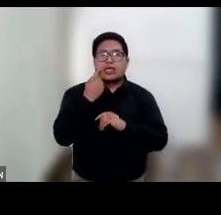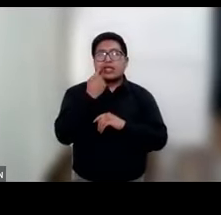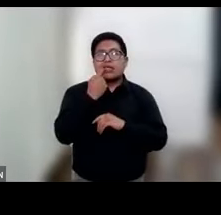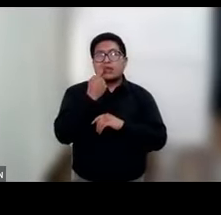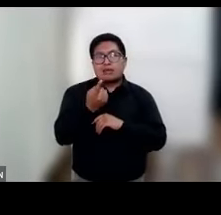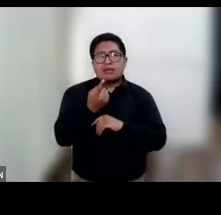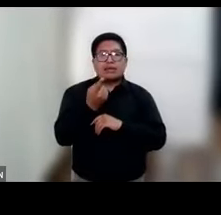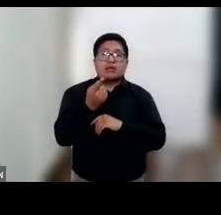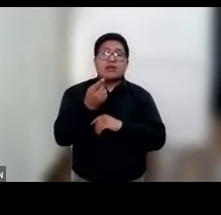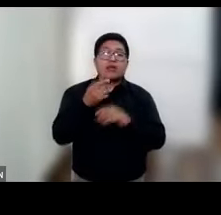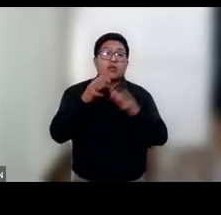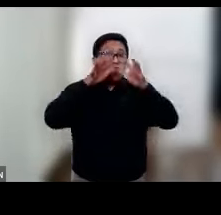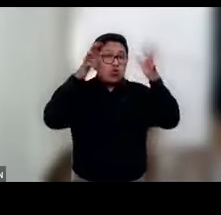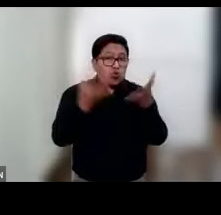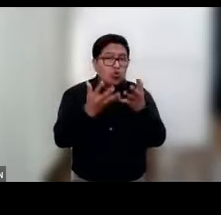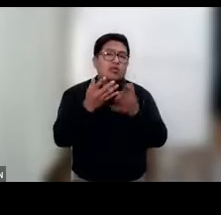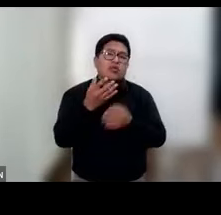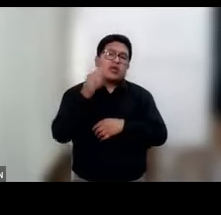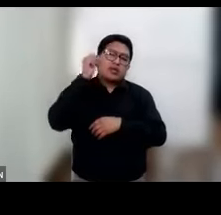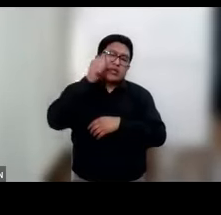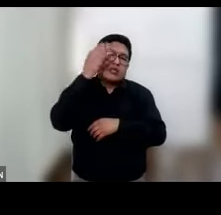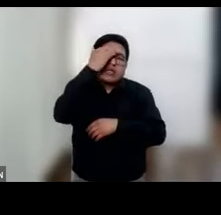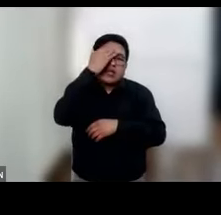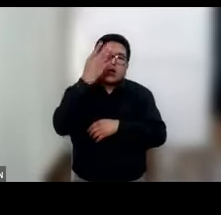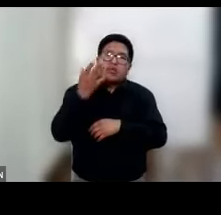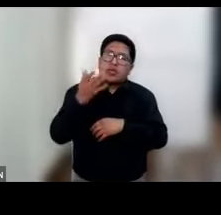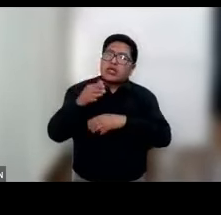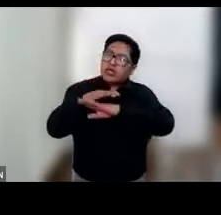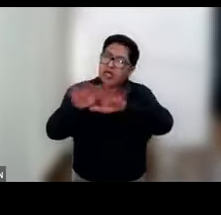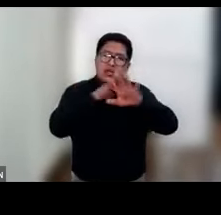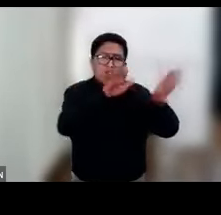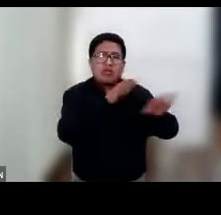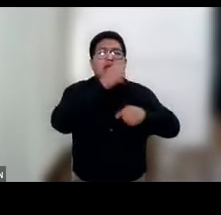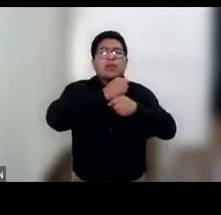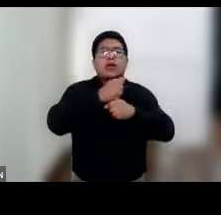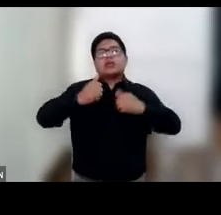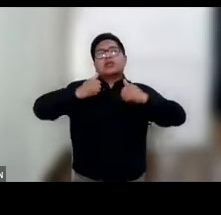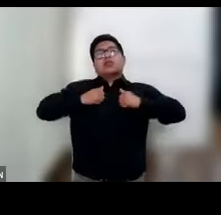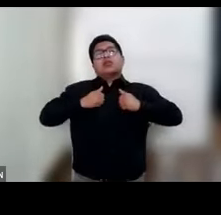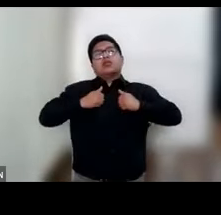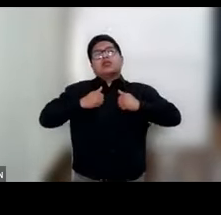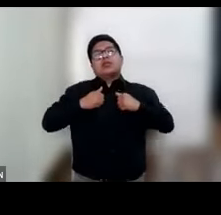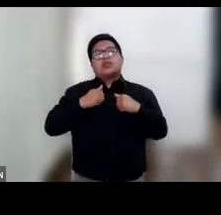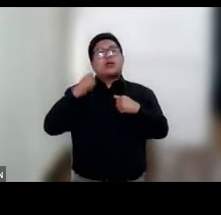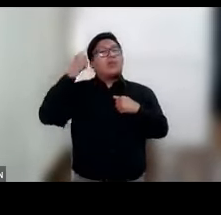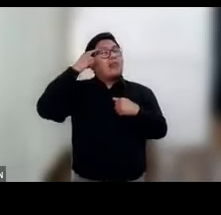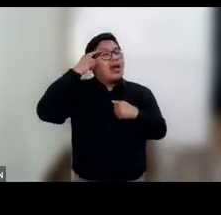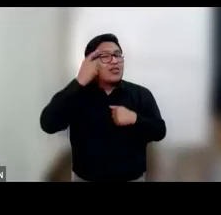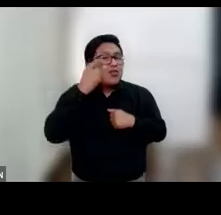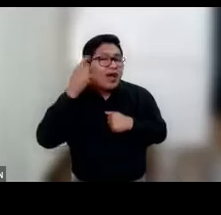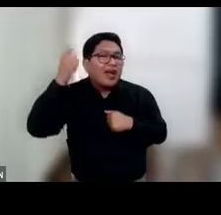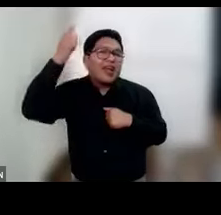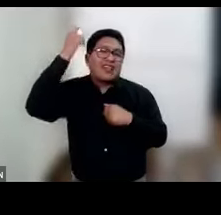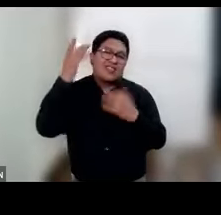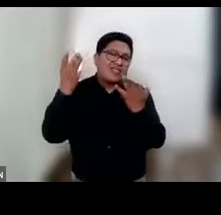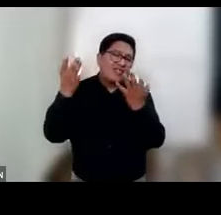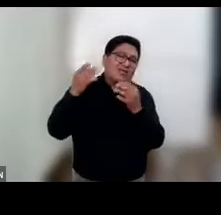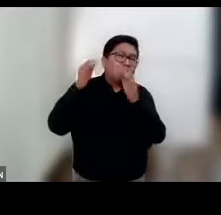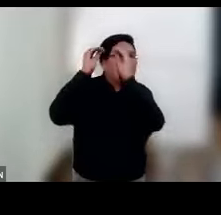no tener que trabajar y tener esta infancia un poco de disneylandia o la de los comerciales de la publicidad